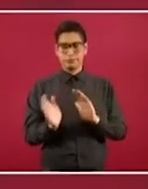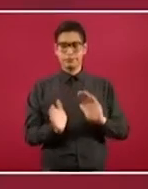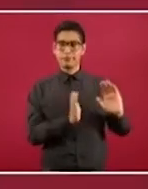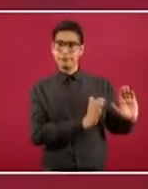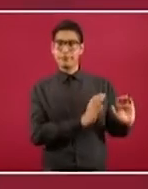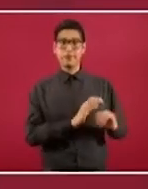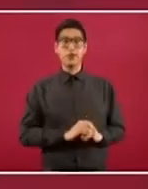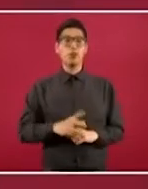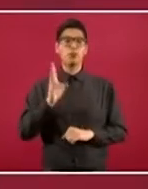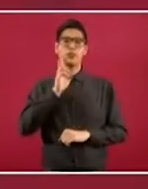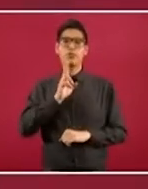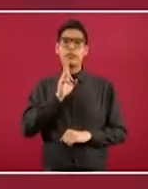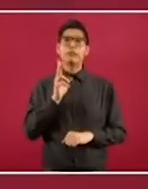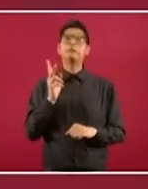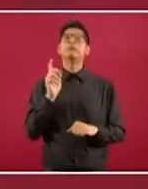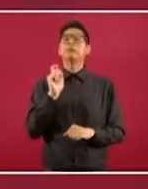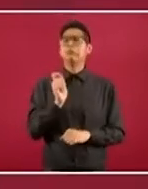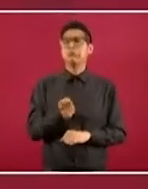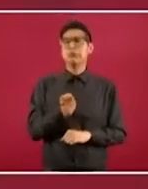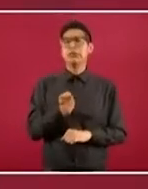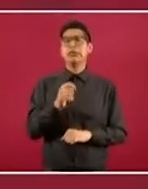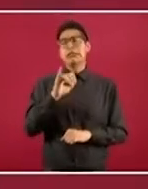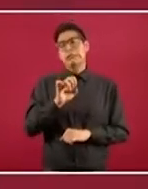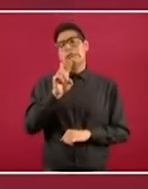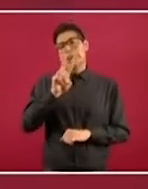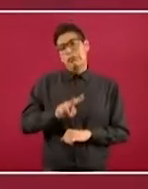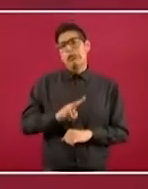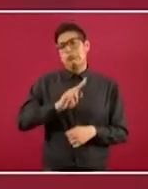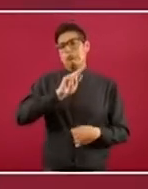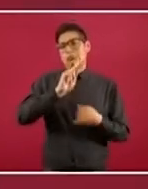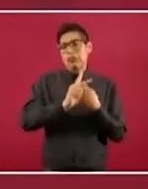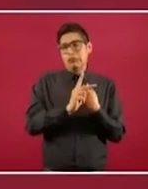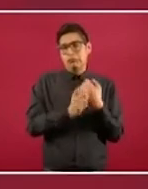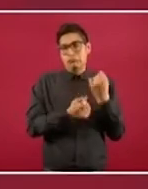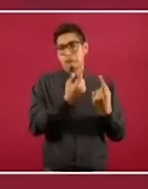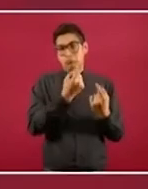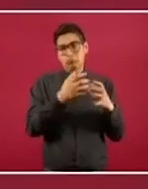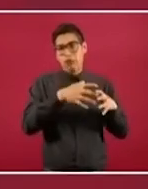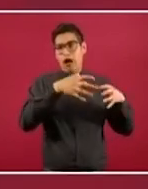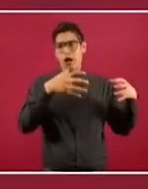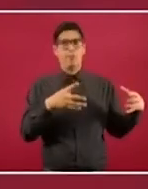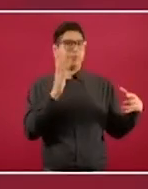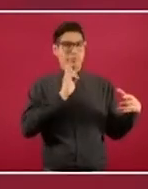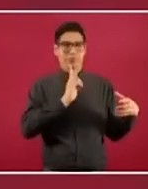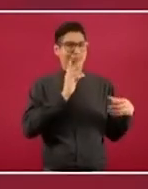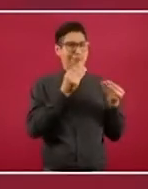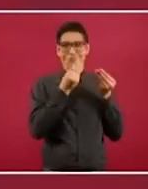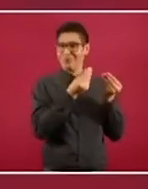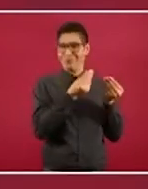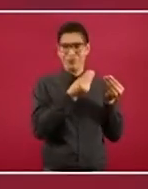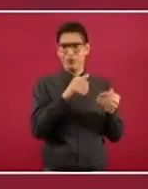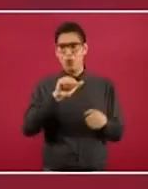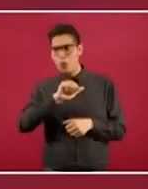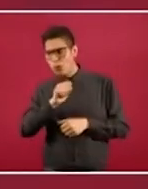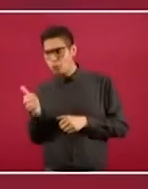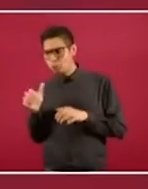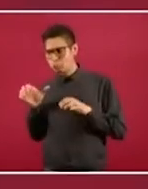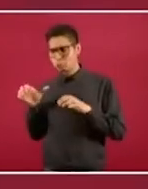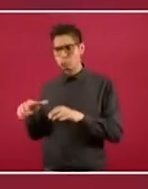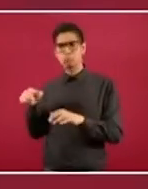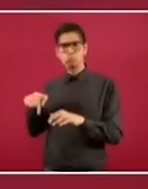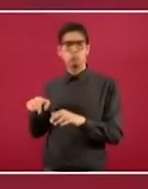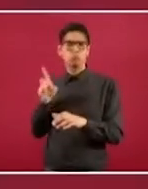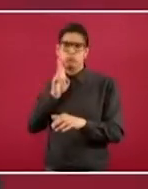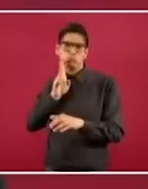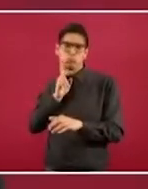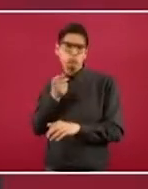más pruebas que otros. Hay países que con pocas pruebas ha controlado la enfermedad, hay países